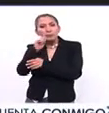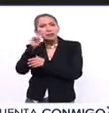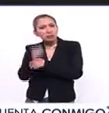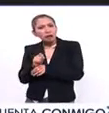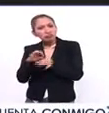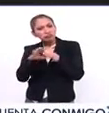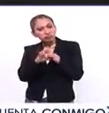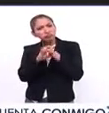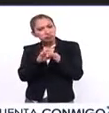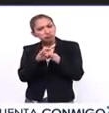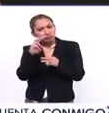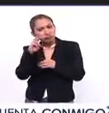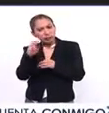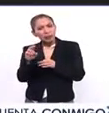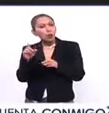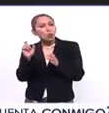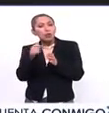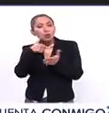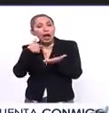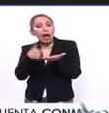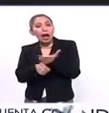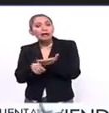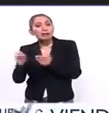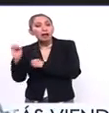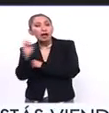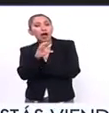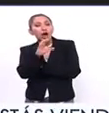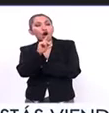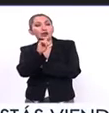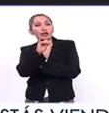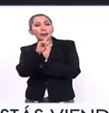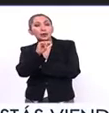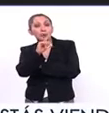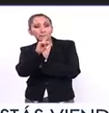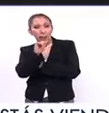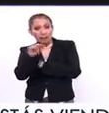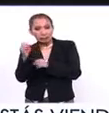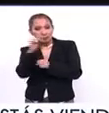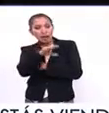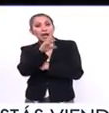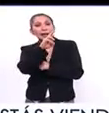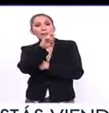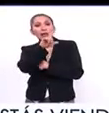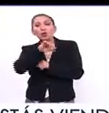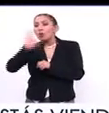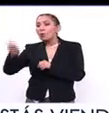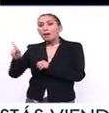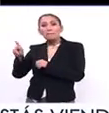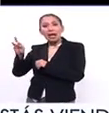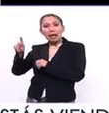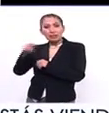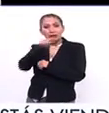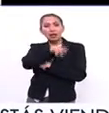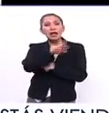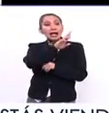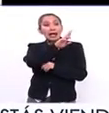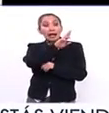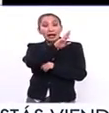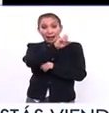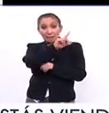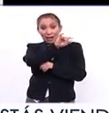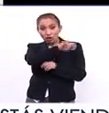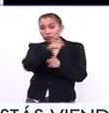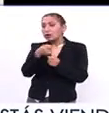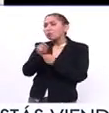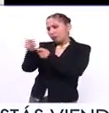amistad que tuvieron se ve también en una carta que le manda Octavio Paz a Remedios Varo cuando muere Pérez. Remedios Varo le había enviado a